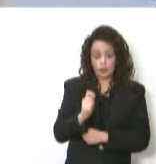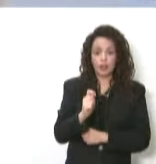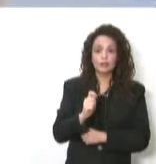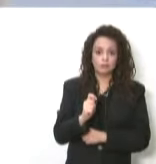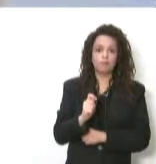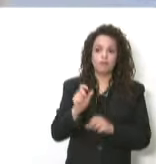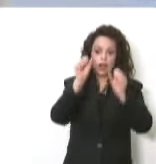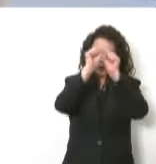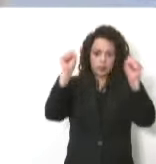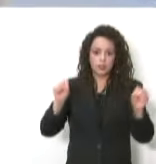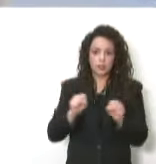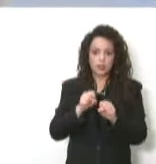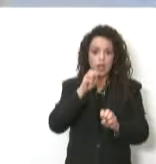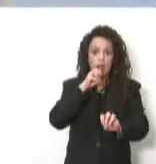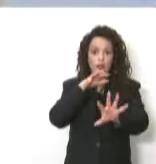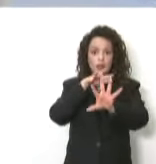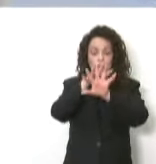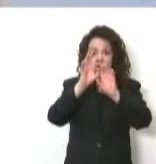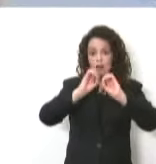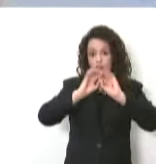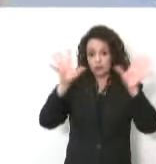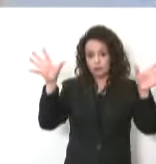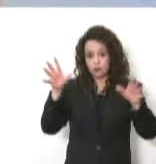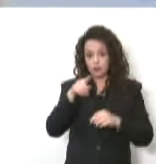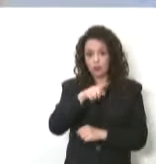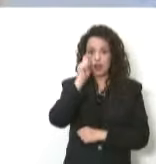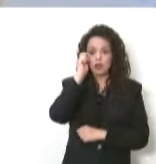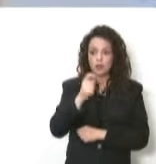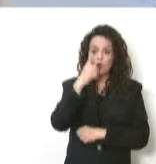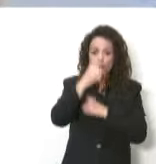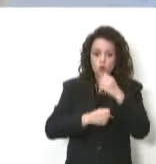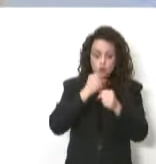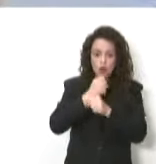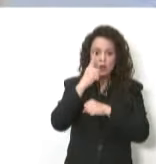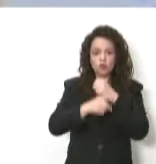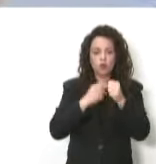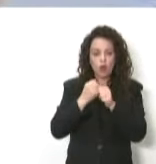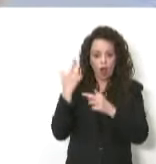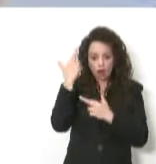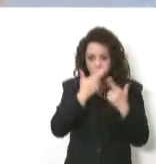transparencia del Programa Anual de Verificación y Acompañamiento Institucional